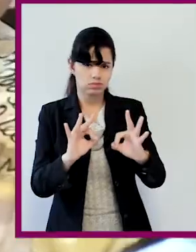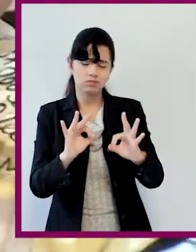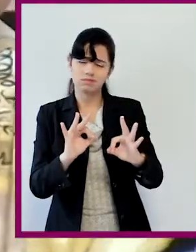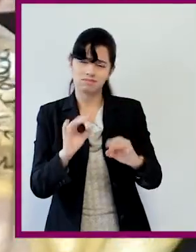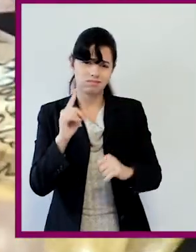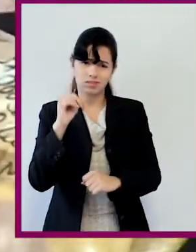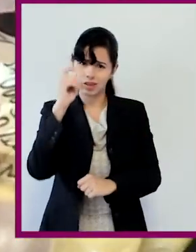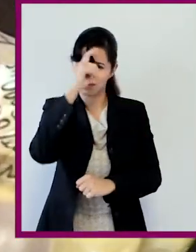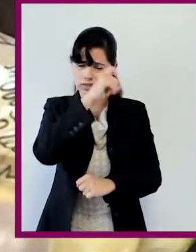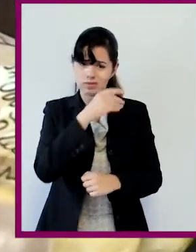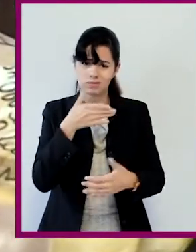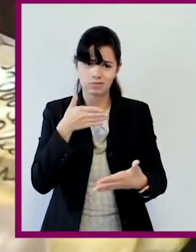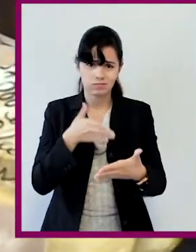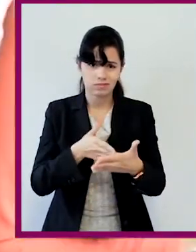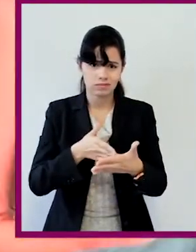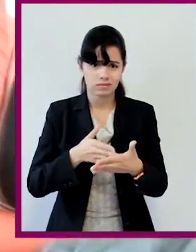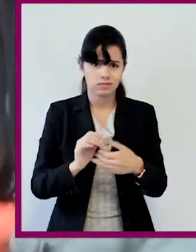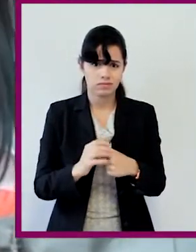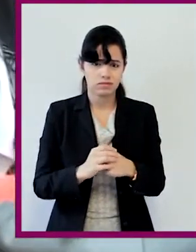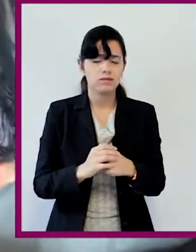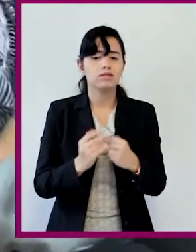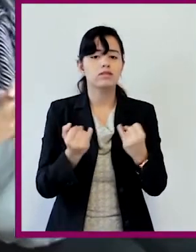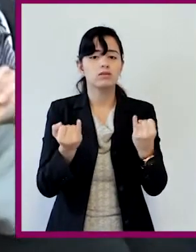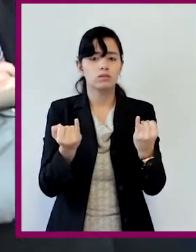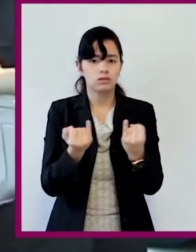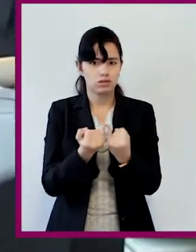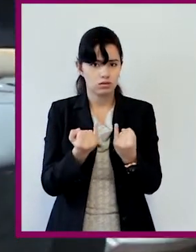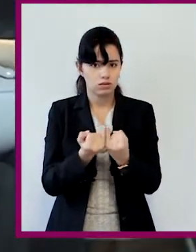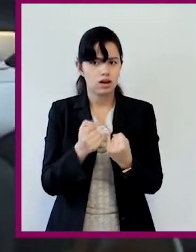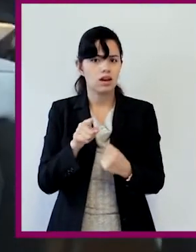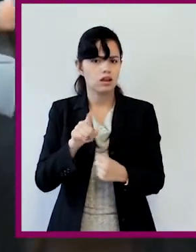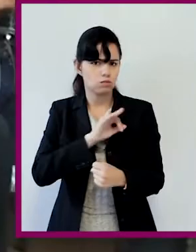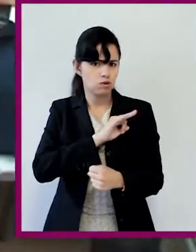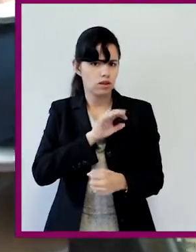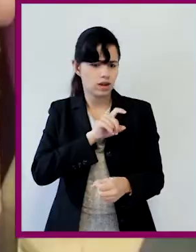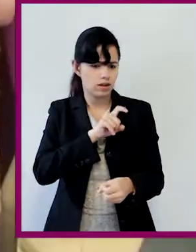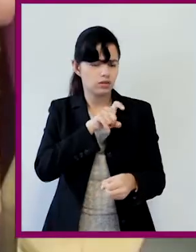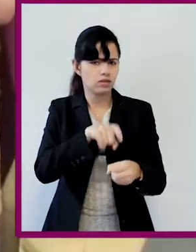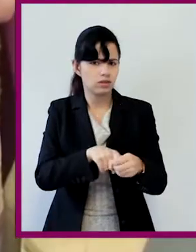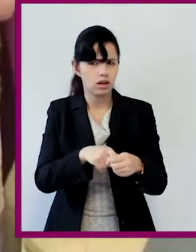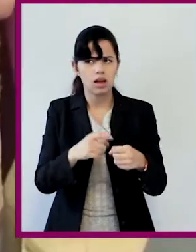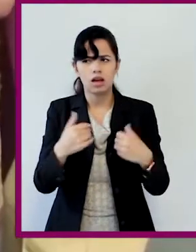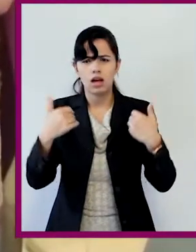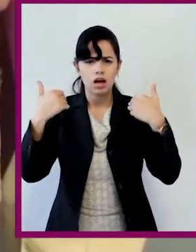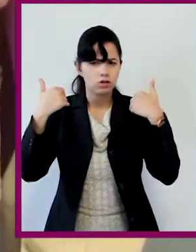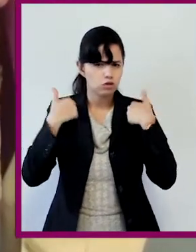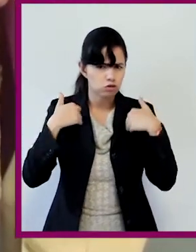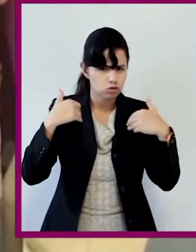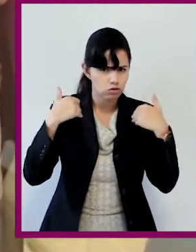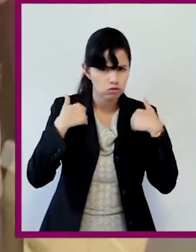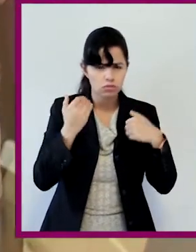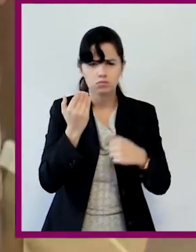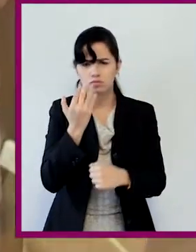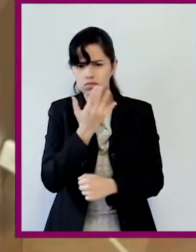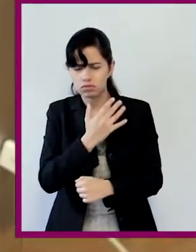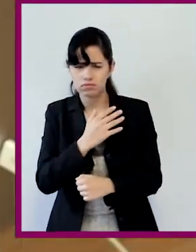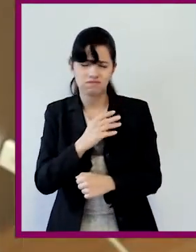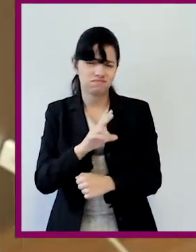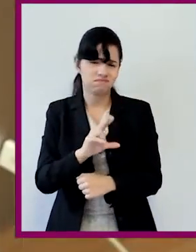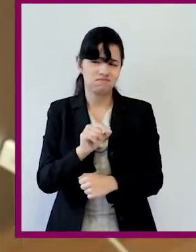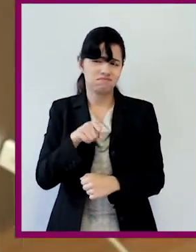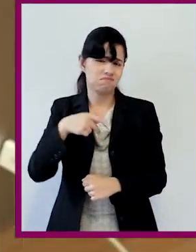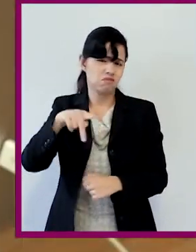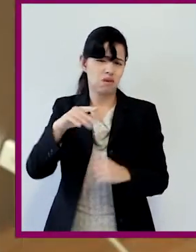restricciones para acceder al ocio, la diversión, están recluidas en el hogar, etc. Entonces,